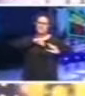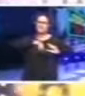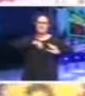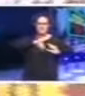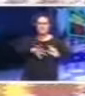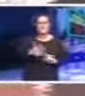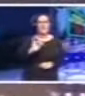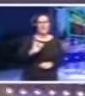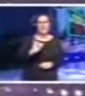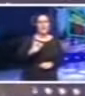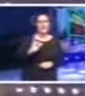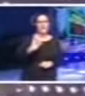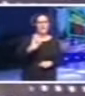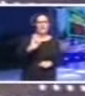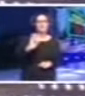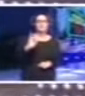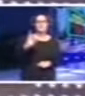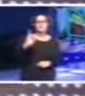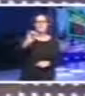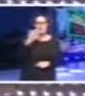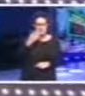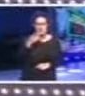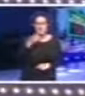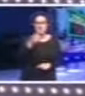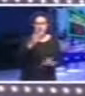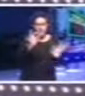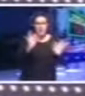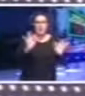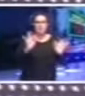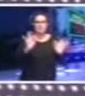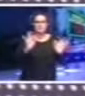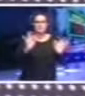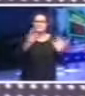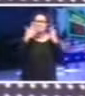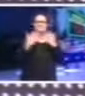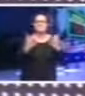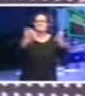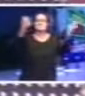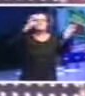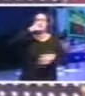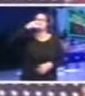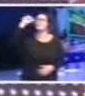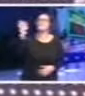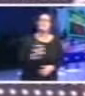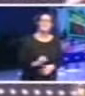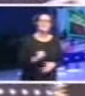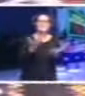corazón. Si esa eres tú, mi gran